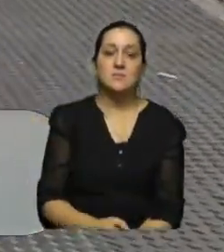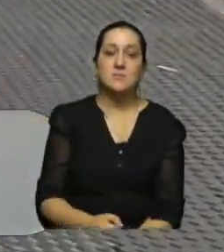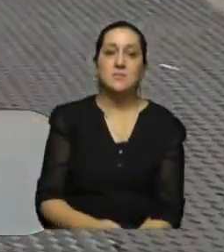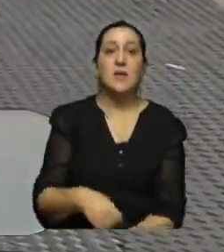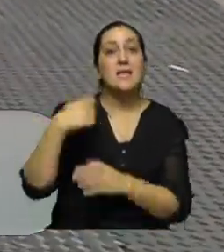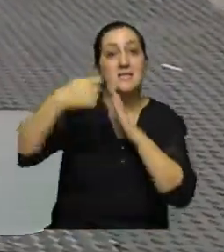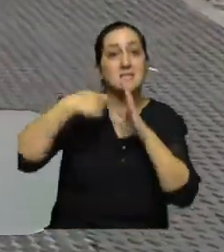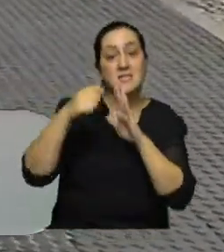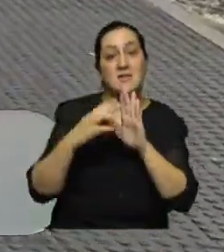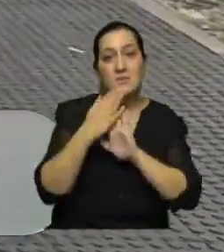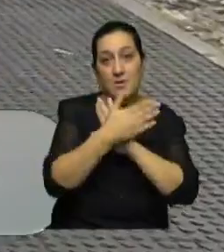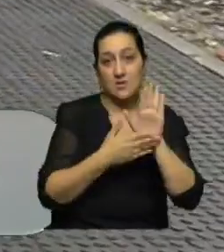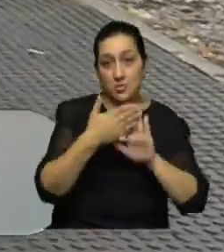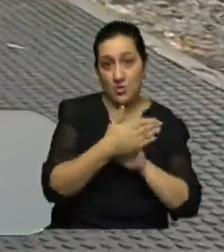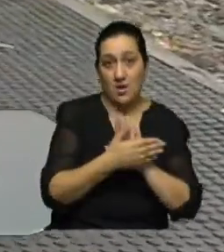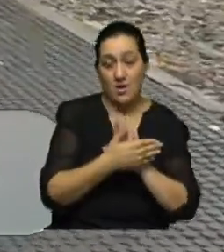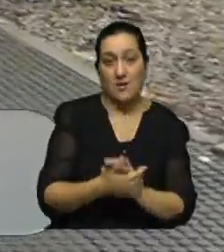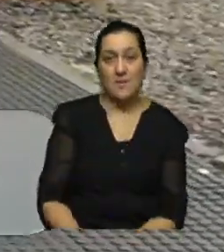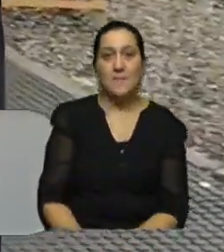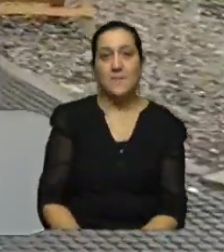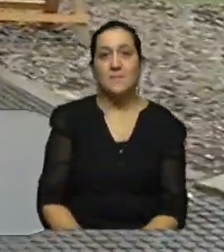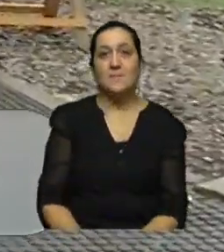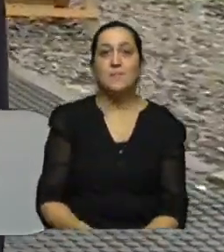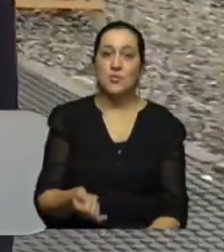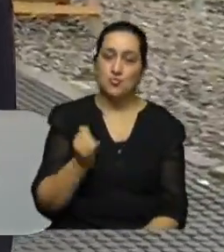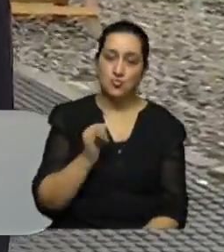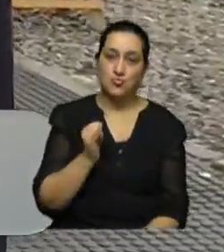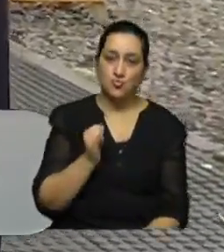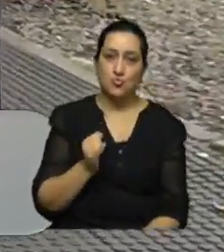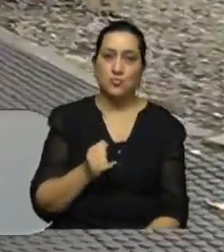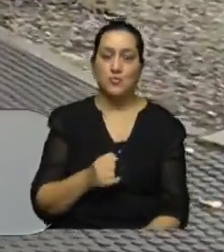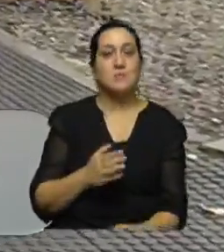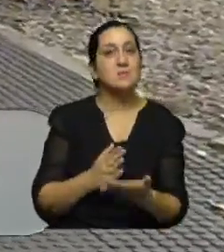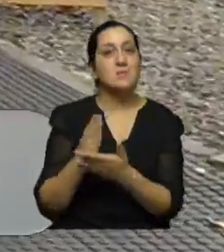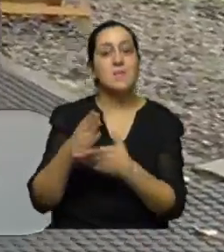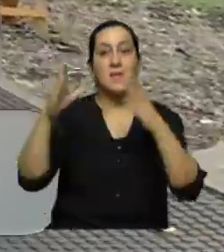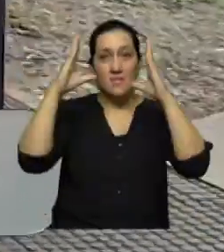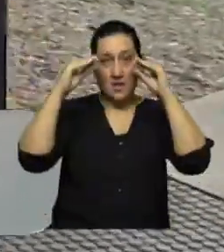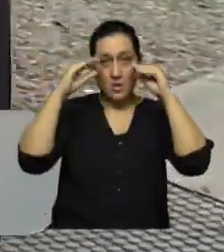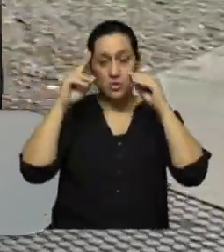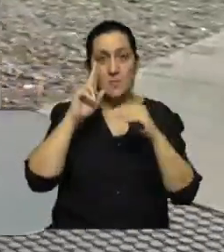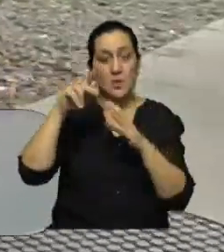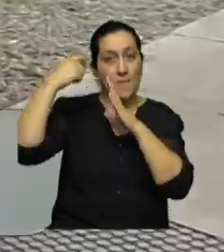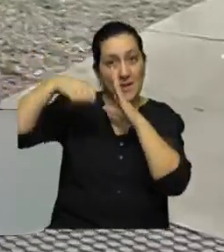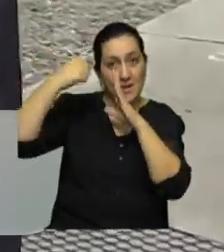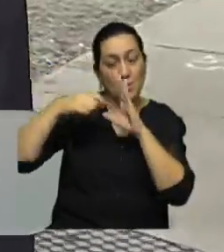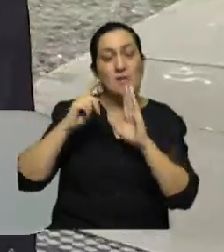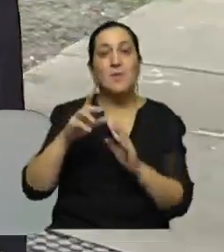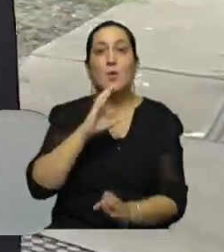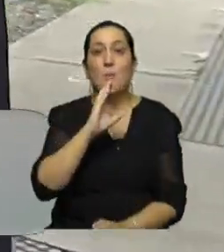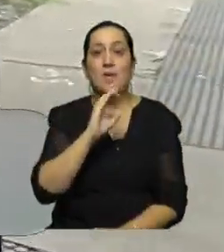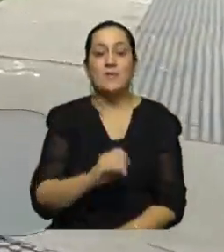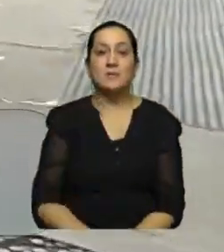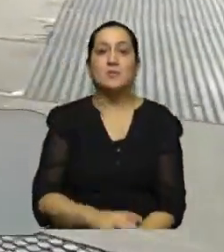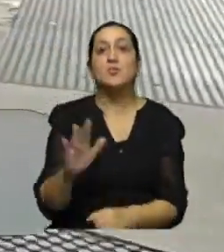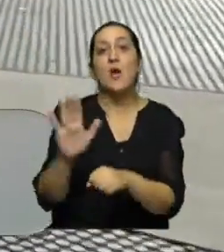Nacional, vio que estamos con el Cine Nacional, películas premiadas. Sí, miro de noche, películas, comedias. ¿Cuál es su